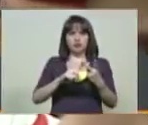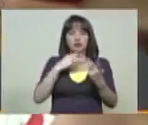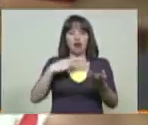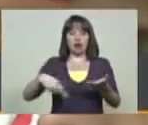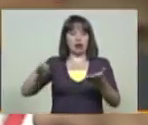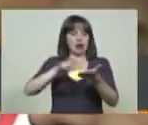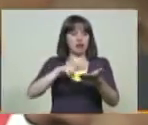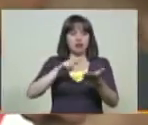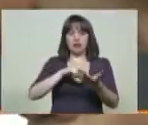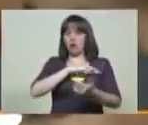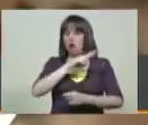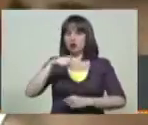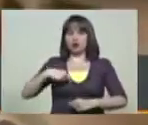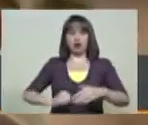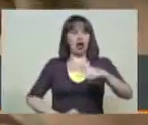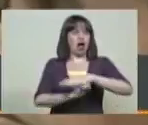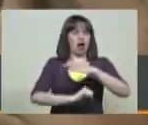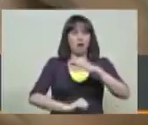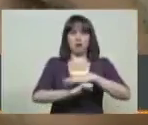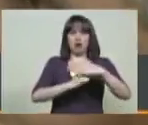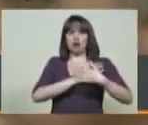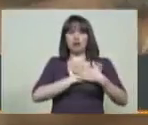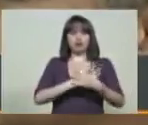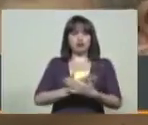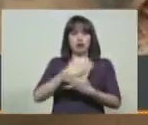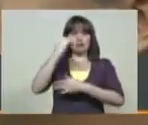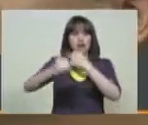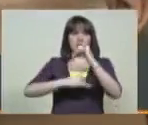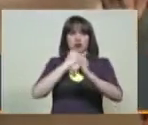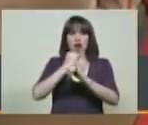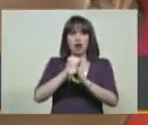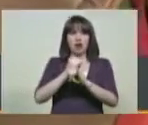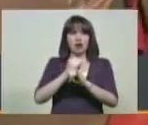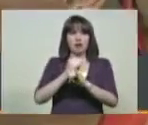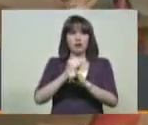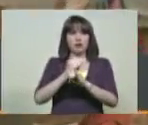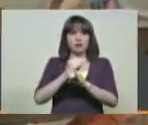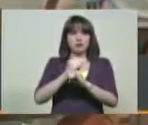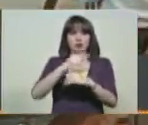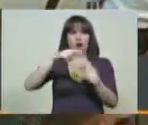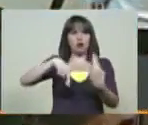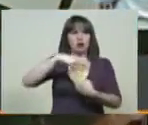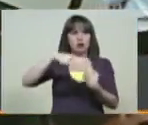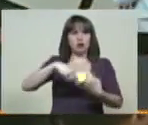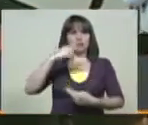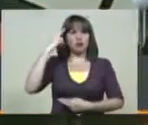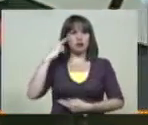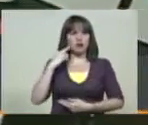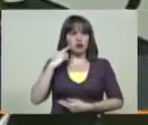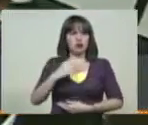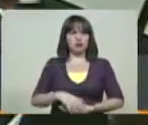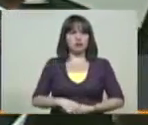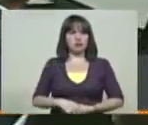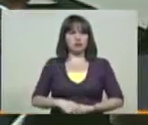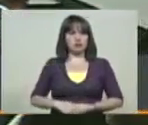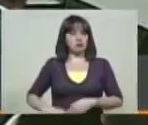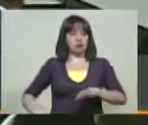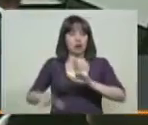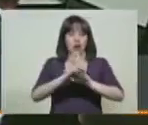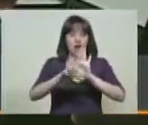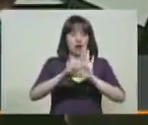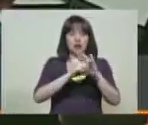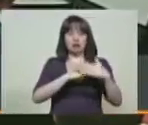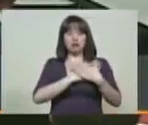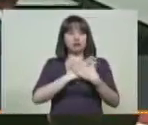nuestra posición de solidaridad internacional e incondicional con la revolución bolivariana y la legítima defensa de su